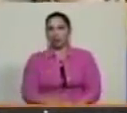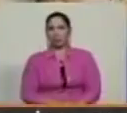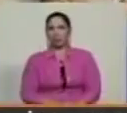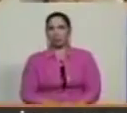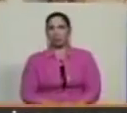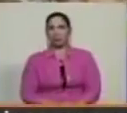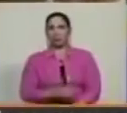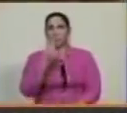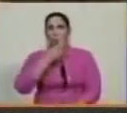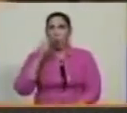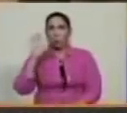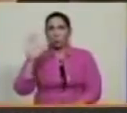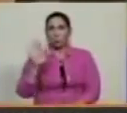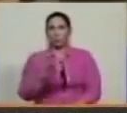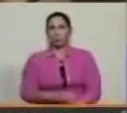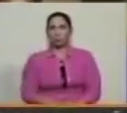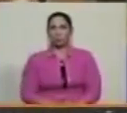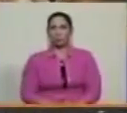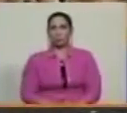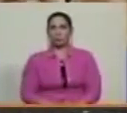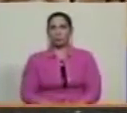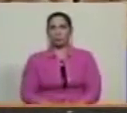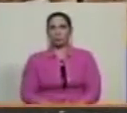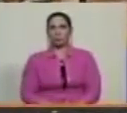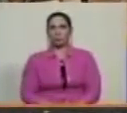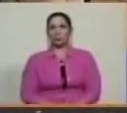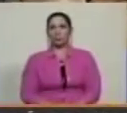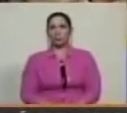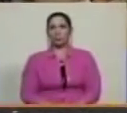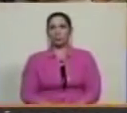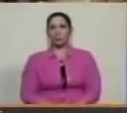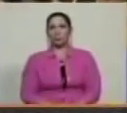Tengo un compromiso con Rafael Urdaneta porque puede ser